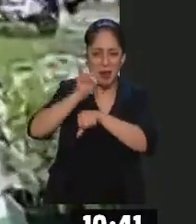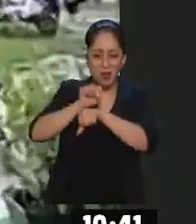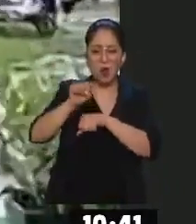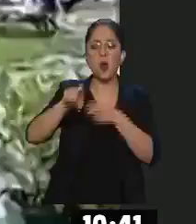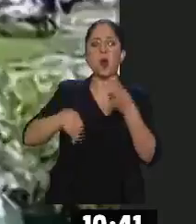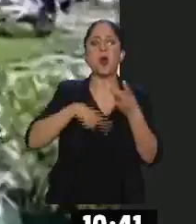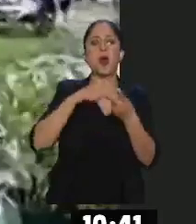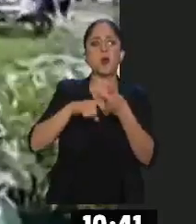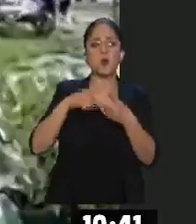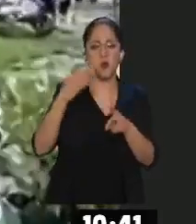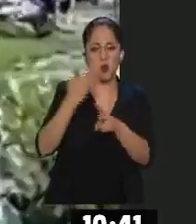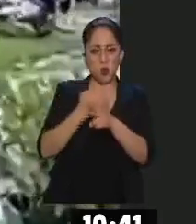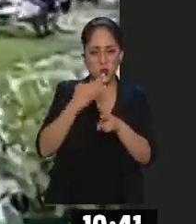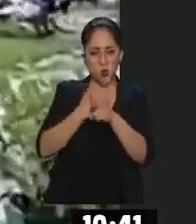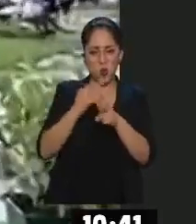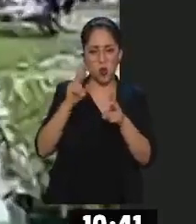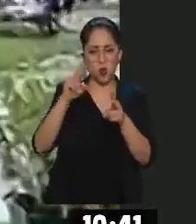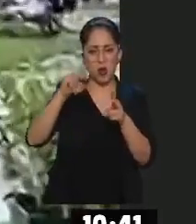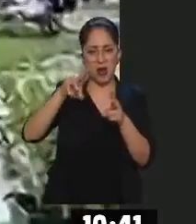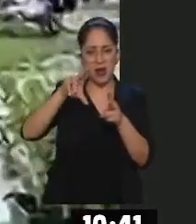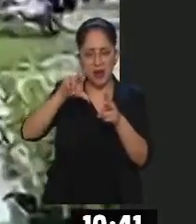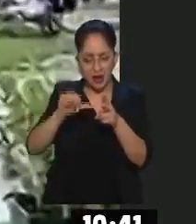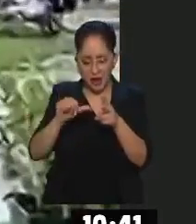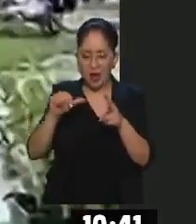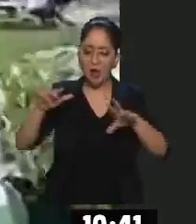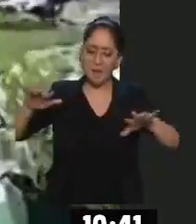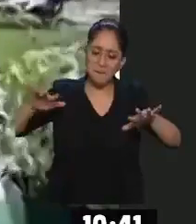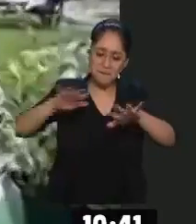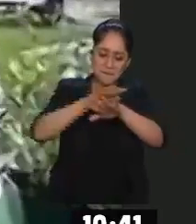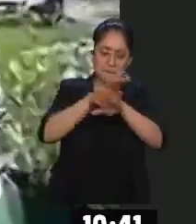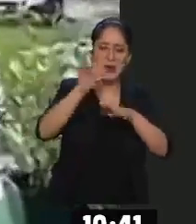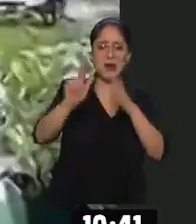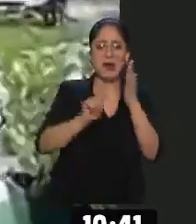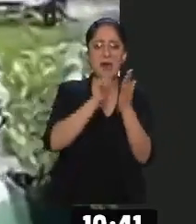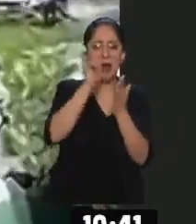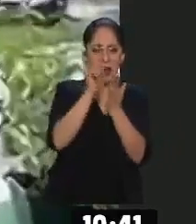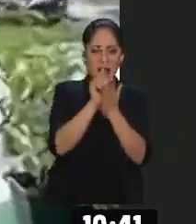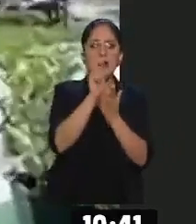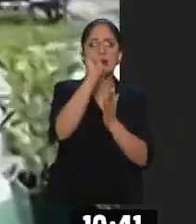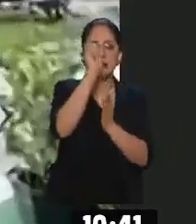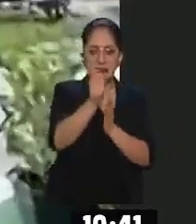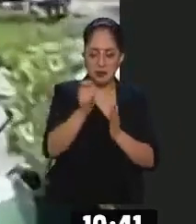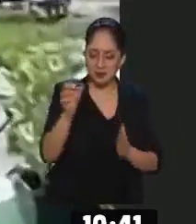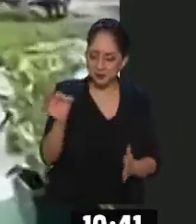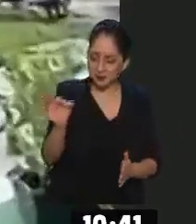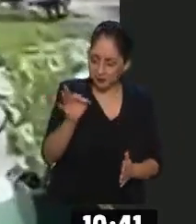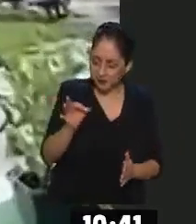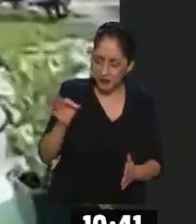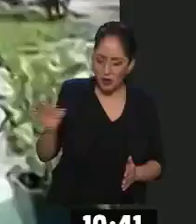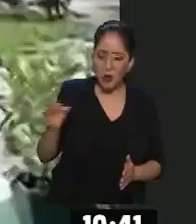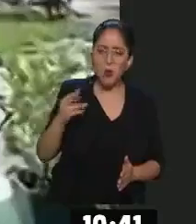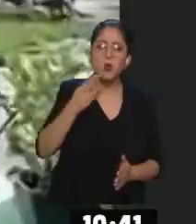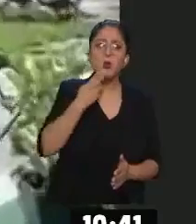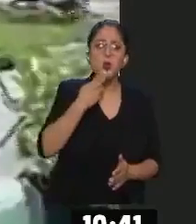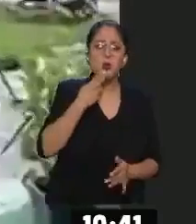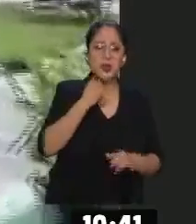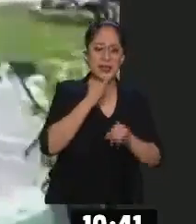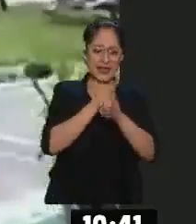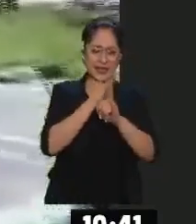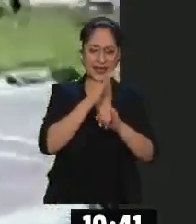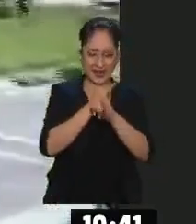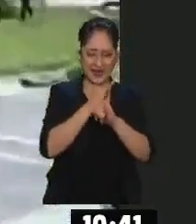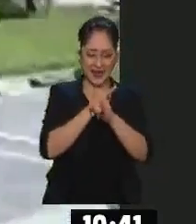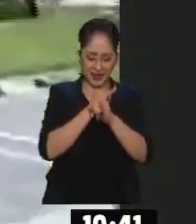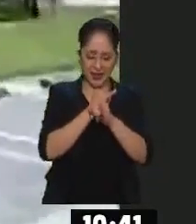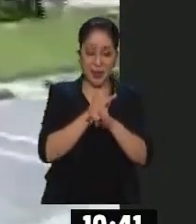está haciendo actualmente Ucrania, que ya está pasando un proyecto de ley para que puedan ser legales las criptomonedas también por allá. Y bueno, no dejemos